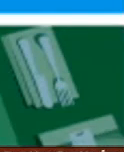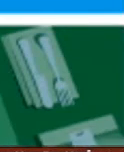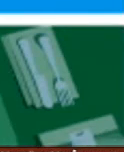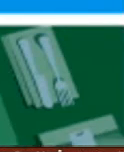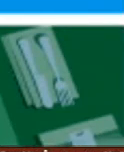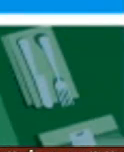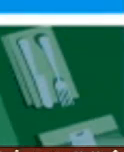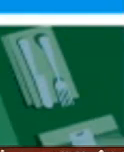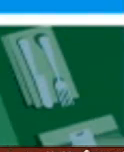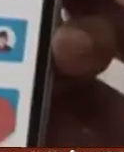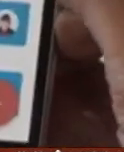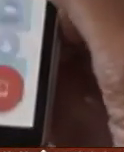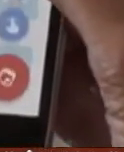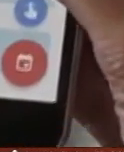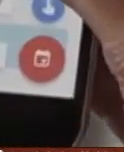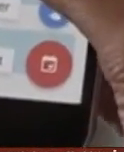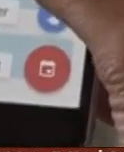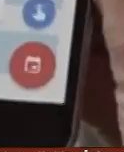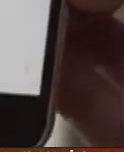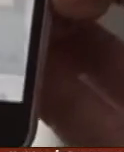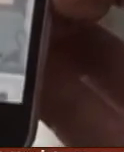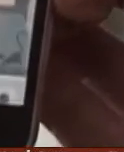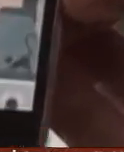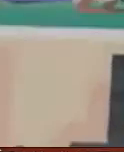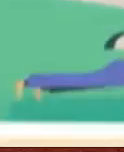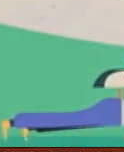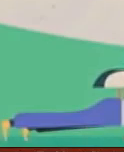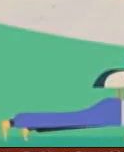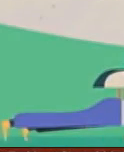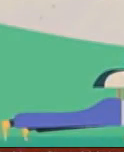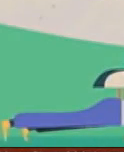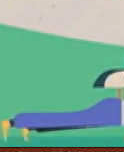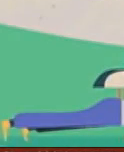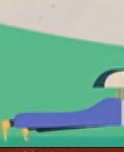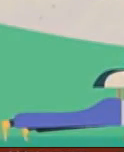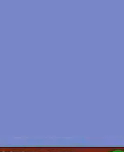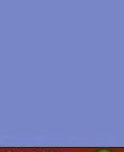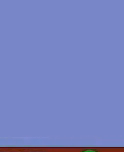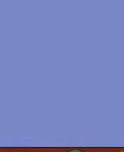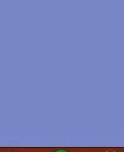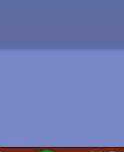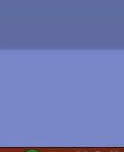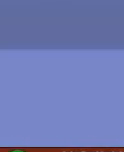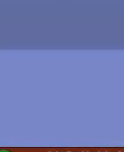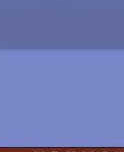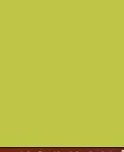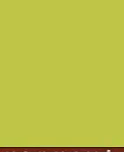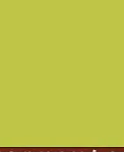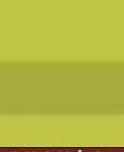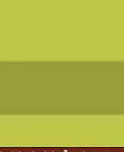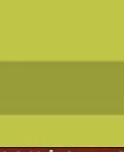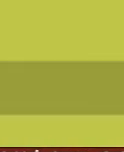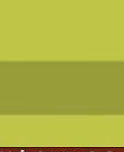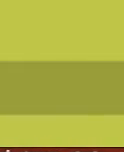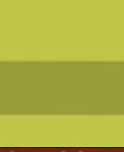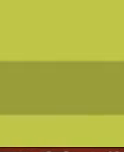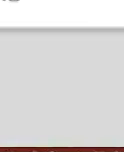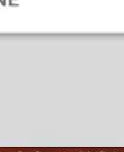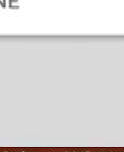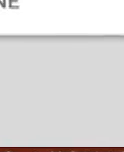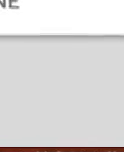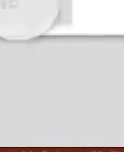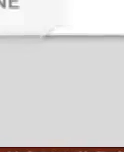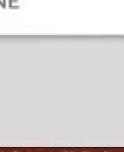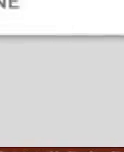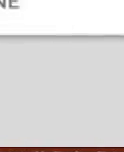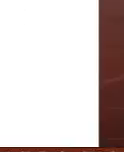que hacer para lograr nuestra meta. Y si hay algún imprevisto, pues Google Calendar también permite reagendar la actividad que no